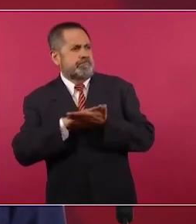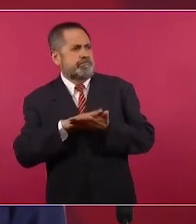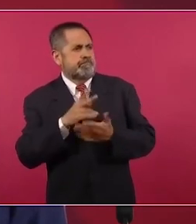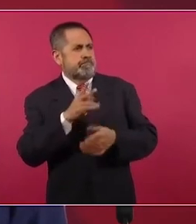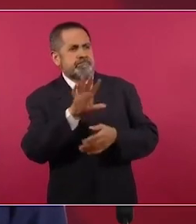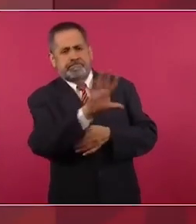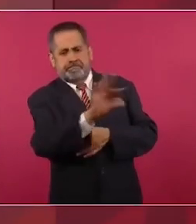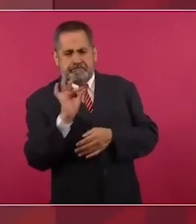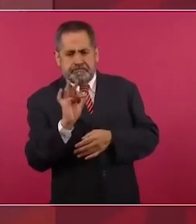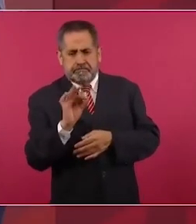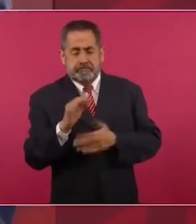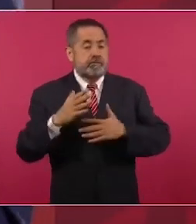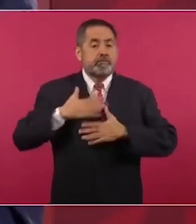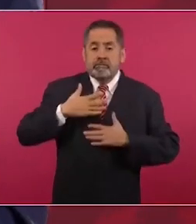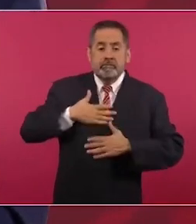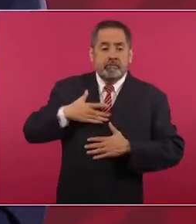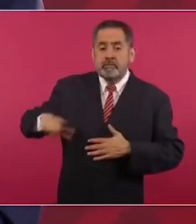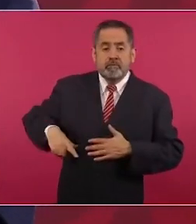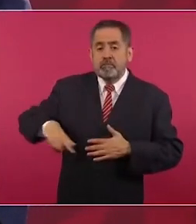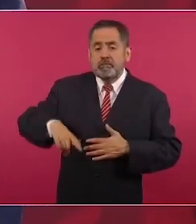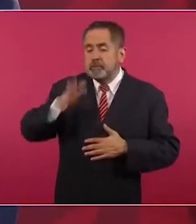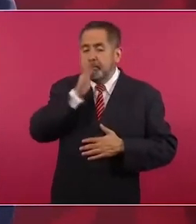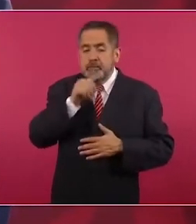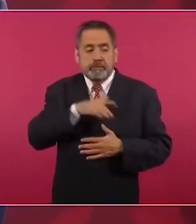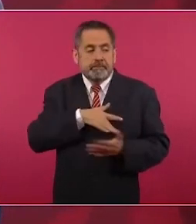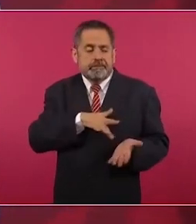en apoyar a ningún candidato